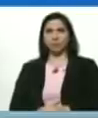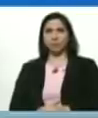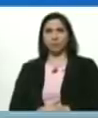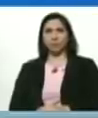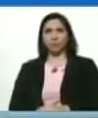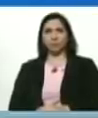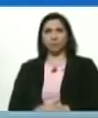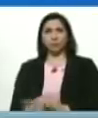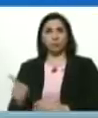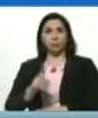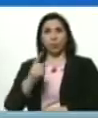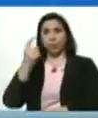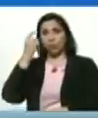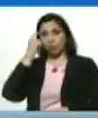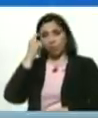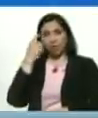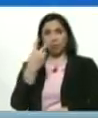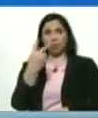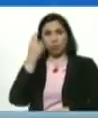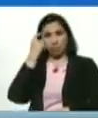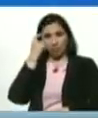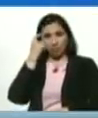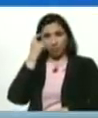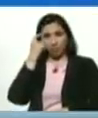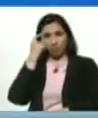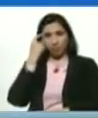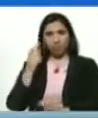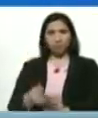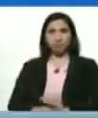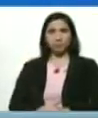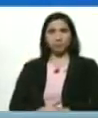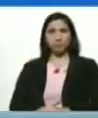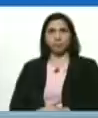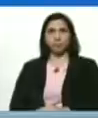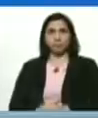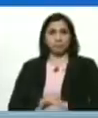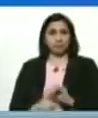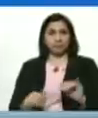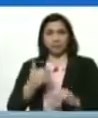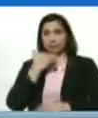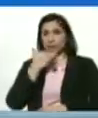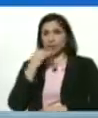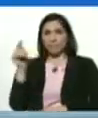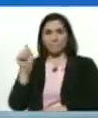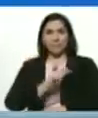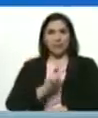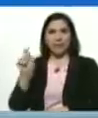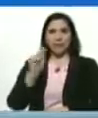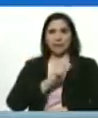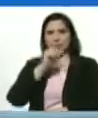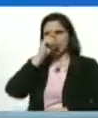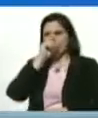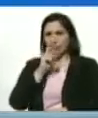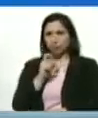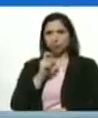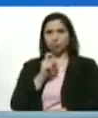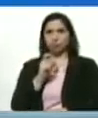no es un día no son dos días ya son meses años